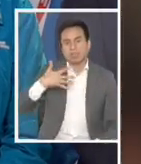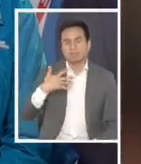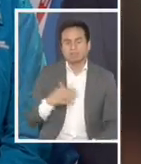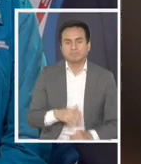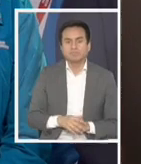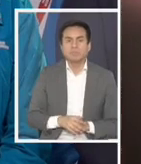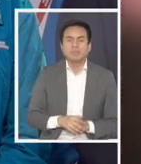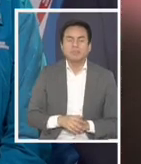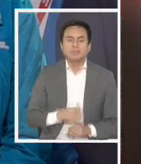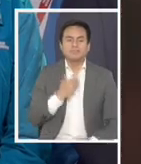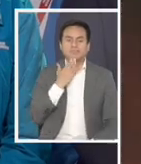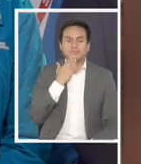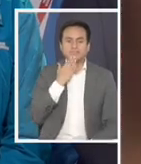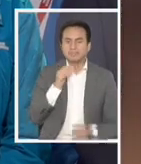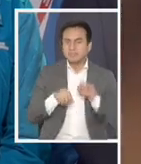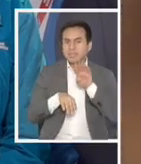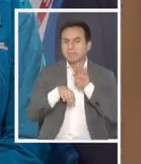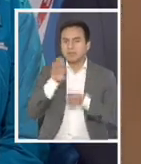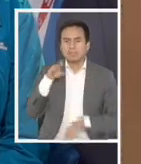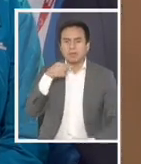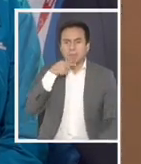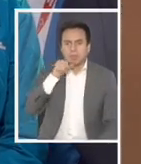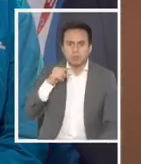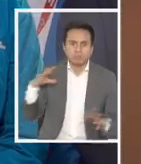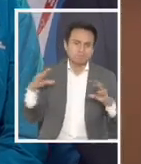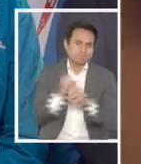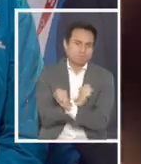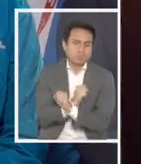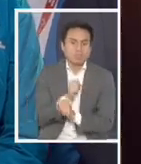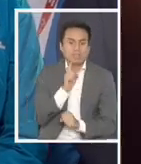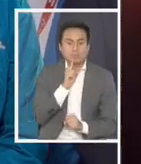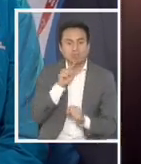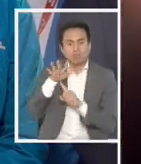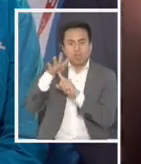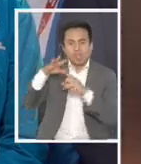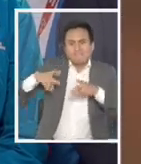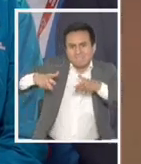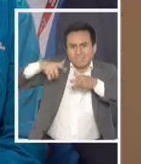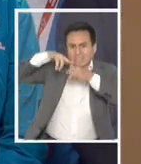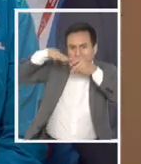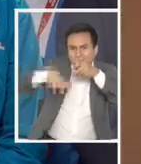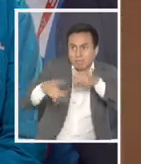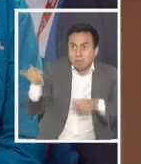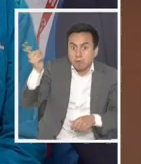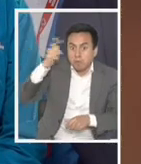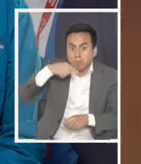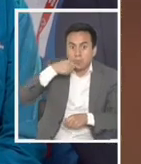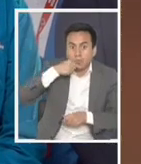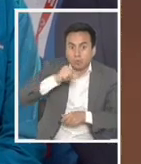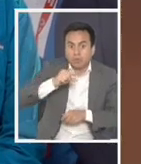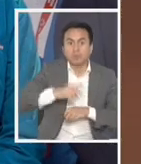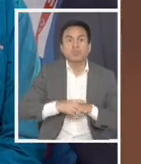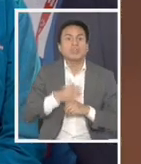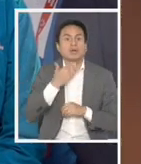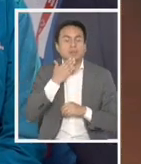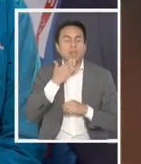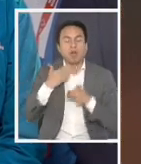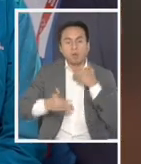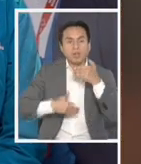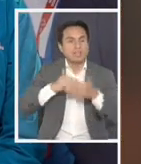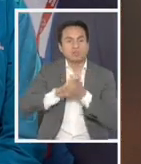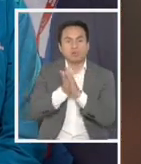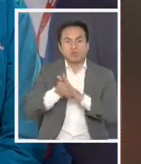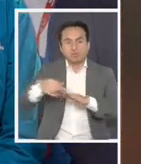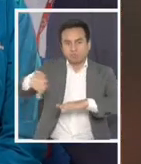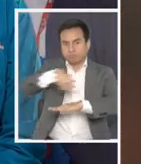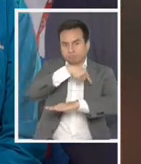es fundamental lo más pronto posible ya tenemos el tanque cierto que estaba por llegar y va a estar operativo para